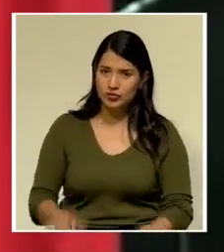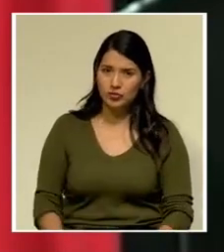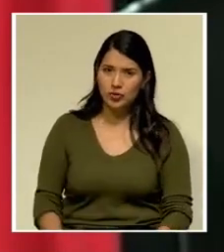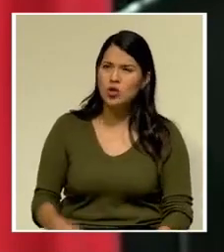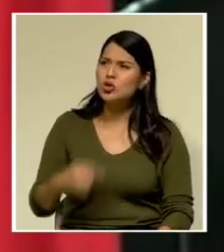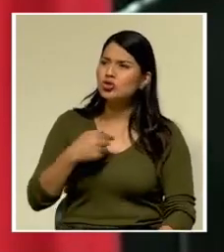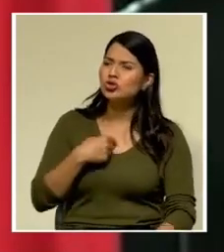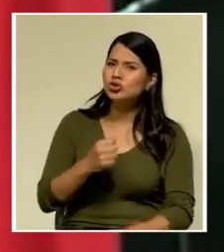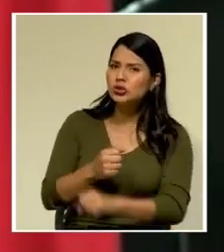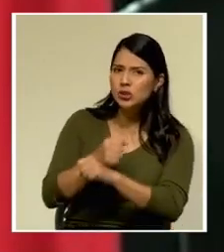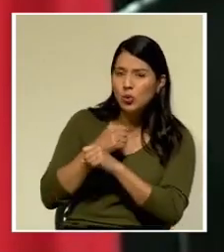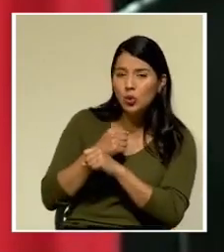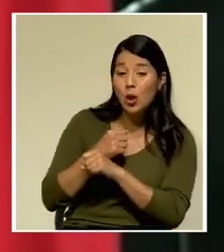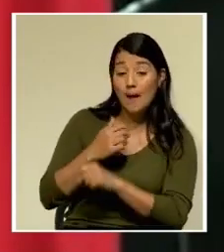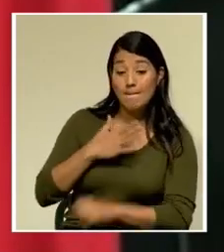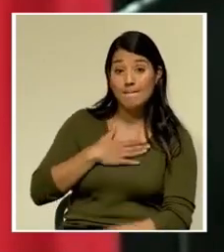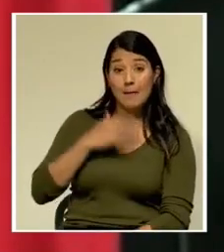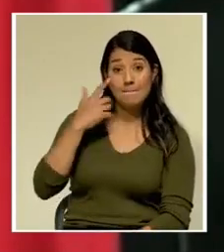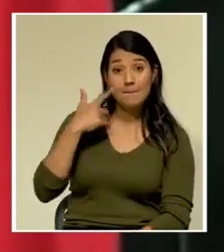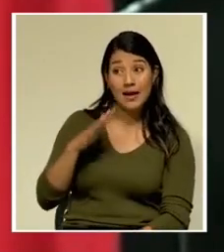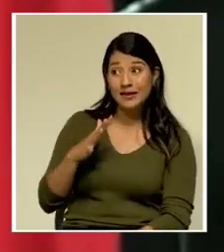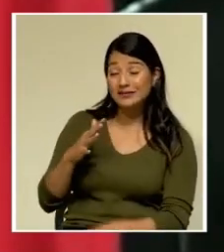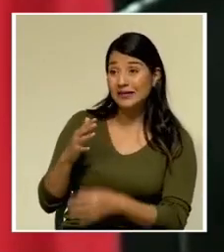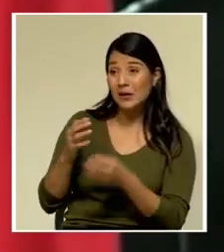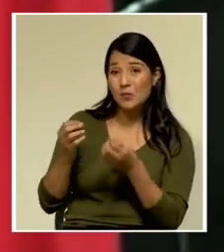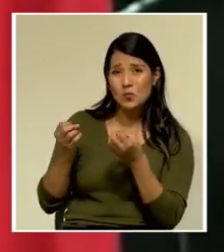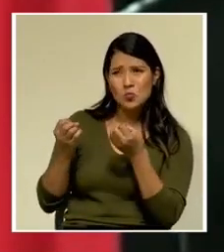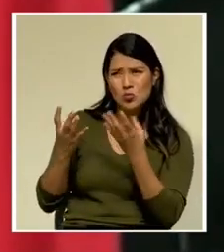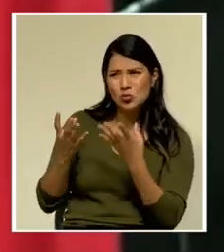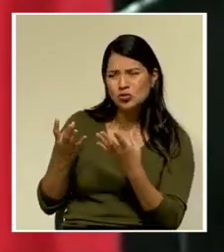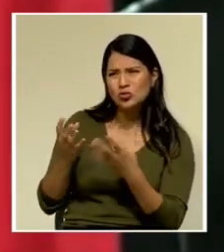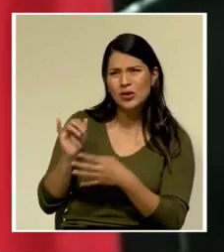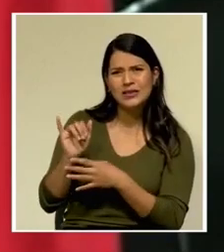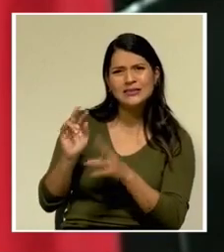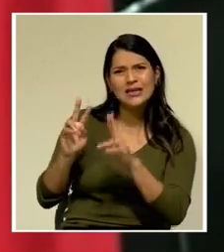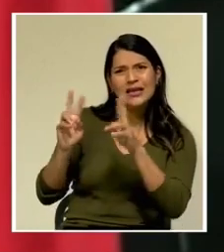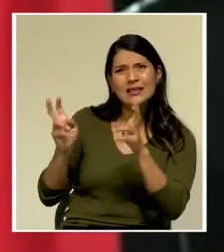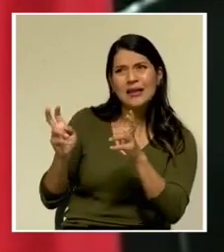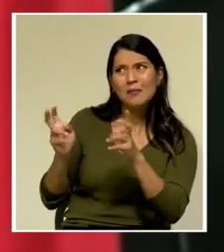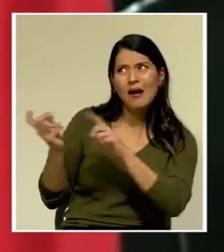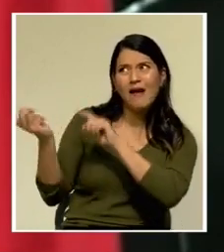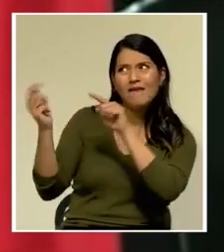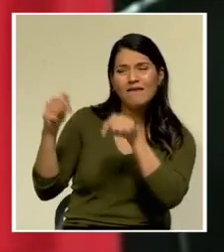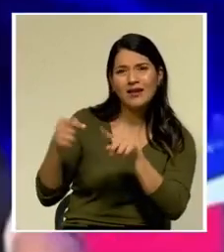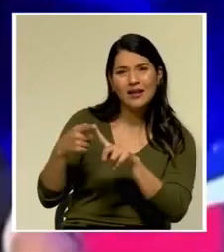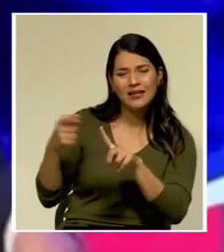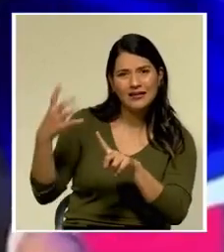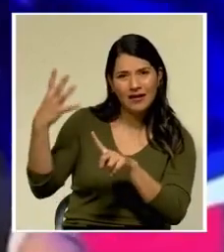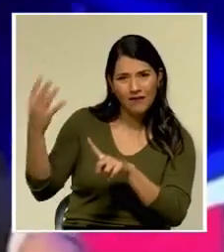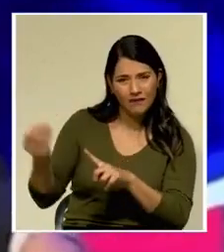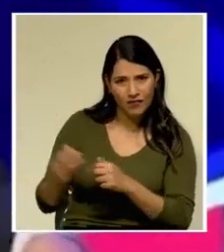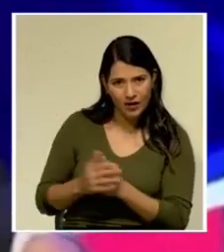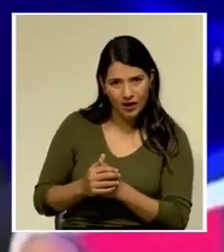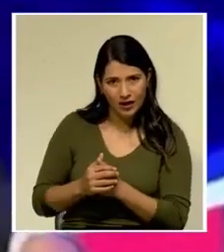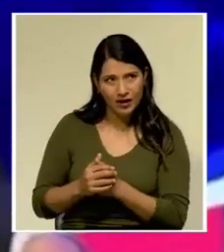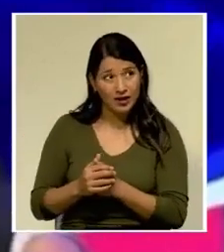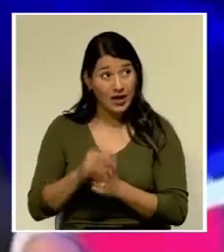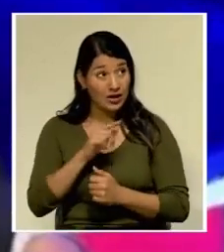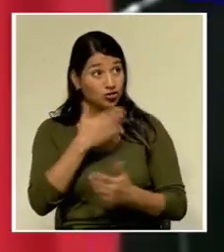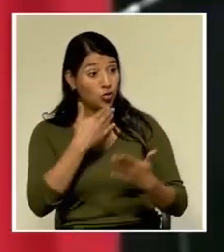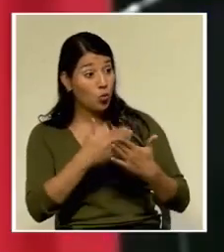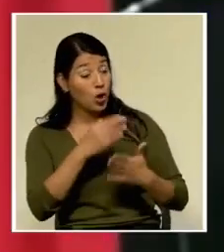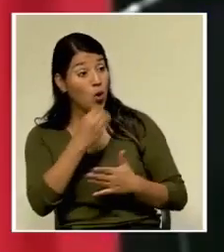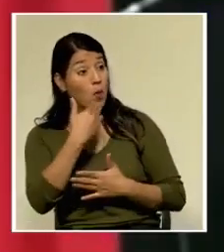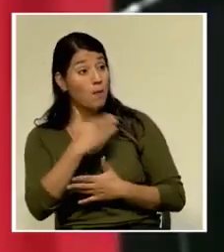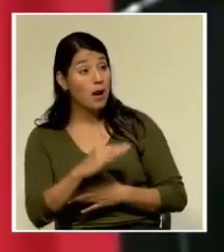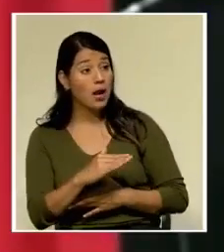Estoy seguro de eso. Me parece que mucho de eso nos ha venido del exterior. ¿Pero qué? Porque ¿eso para usted es bueno o es malo, José María?